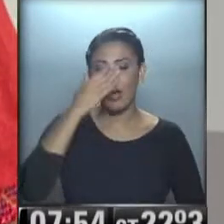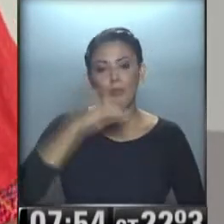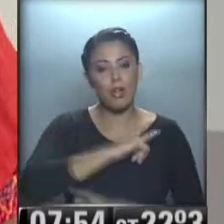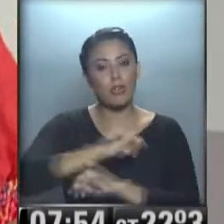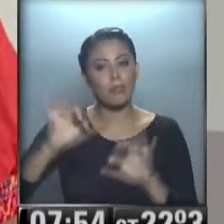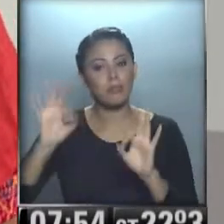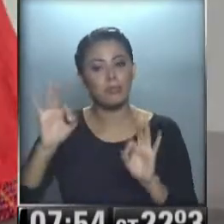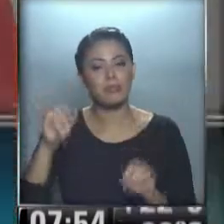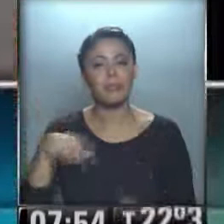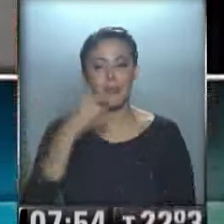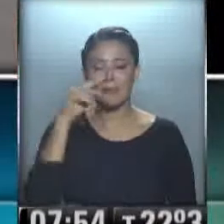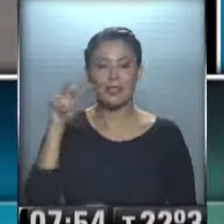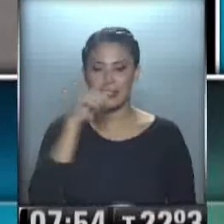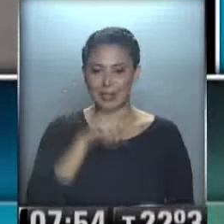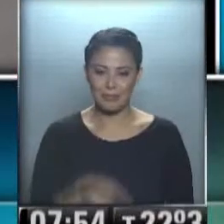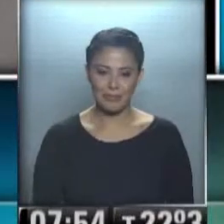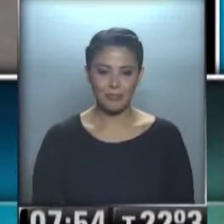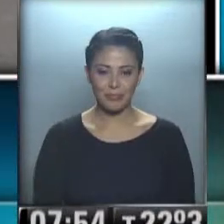son noticia para Visión 7.